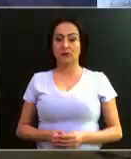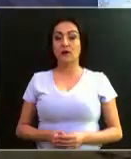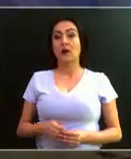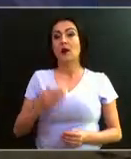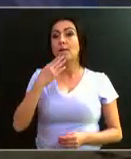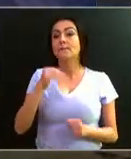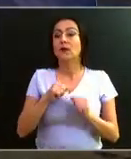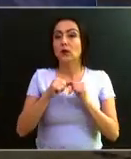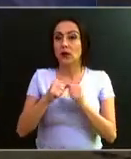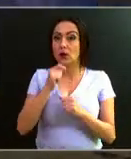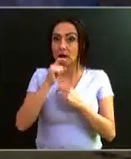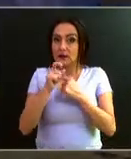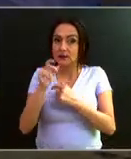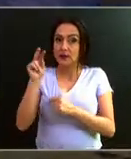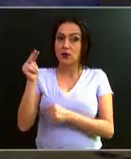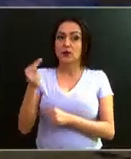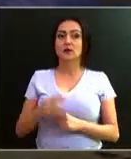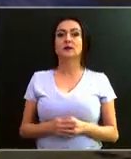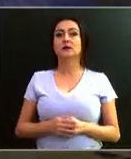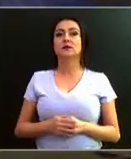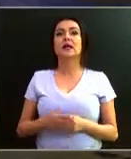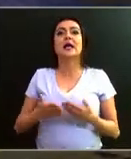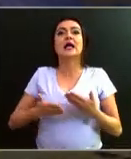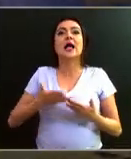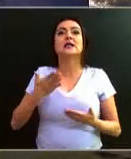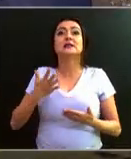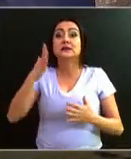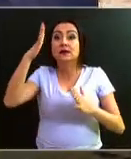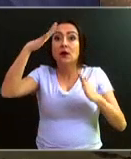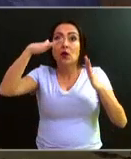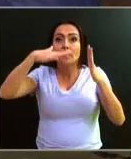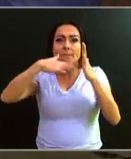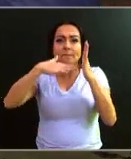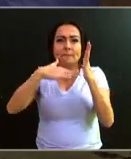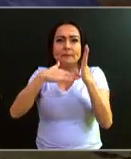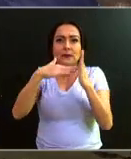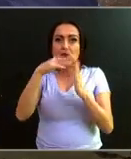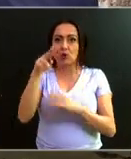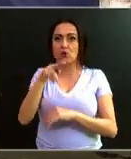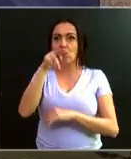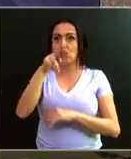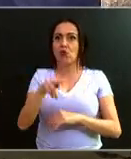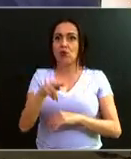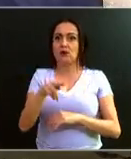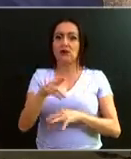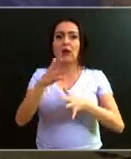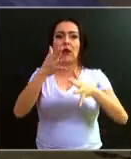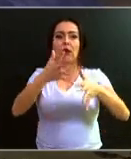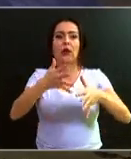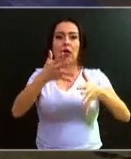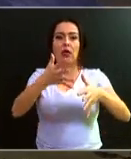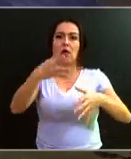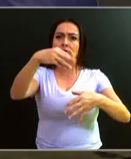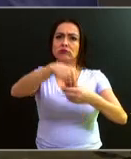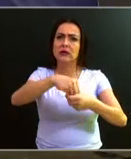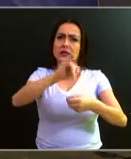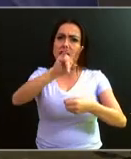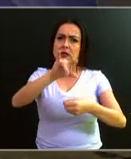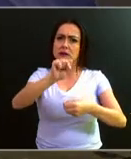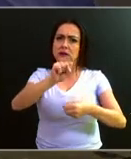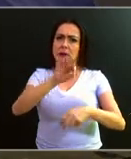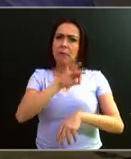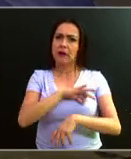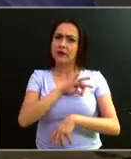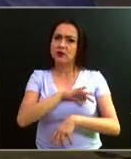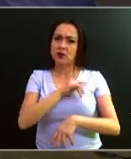Gracias por continuar con Extra Noticias. Son casi 5 mil millones de colones los que quedarían a favor del Instituto Nacional